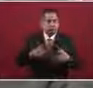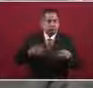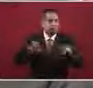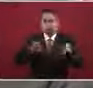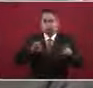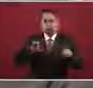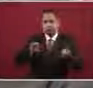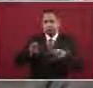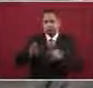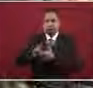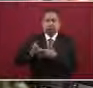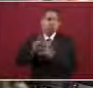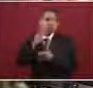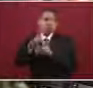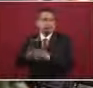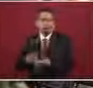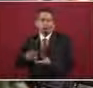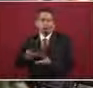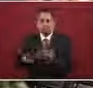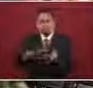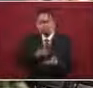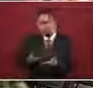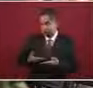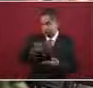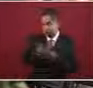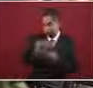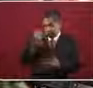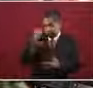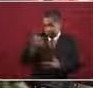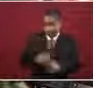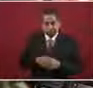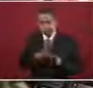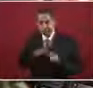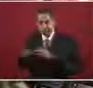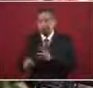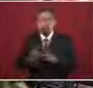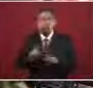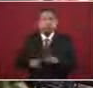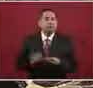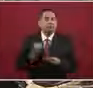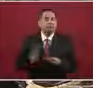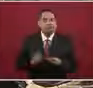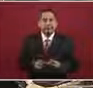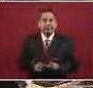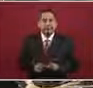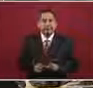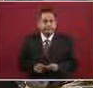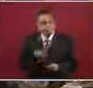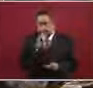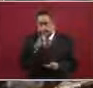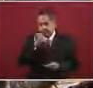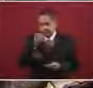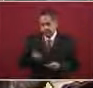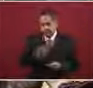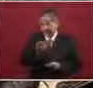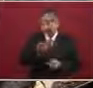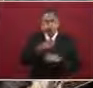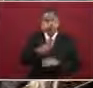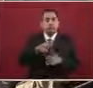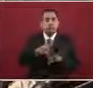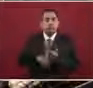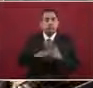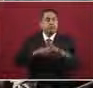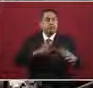para el partido en el poder hacer esta propuesta? Eso por un lado. Y por otro, también le quiero preguntar sobre el Consejo